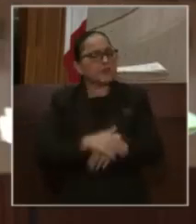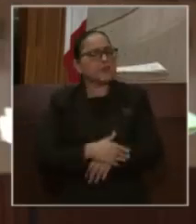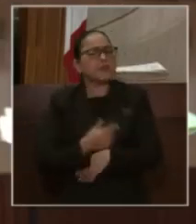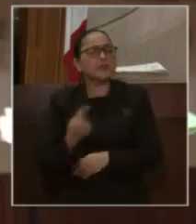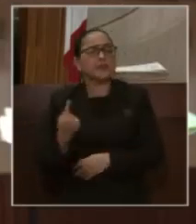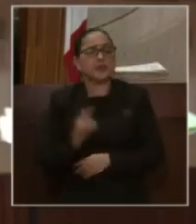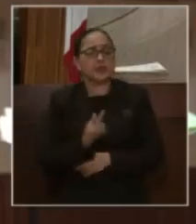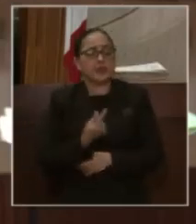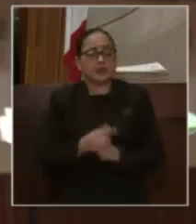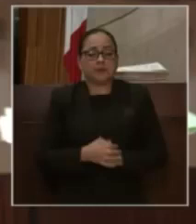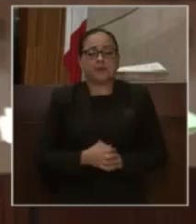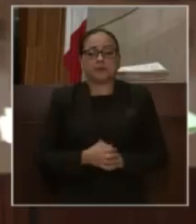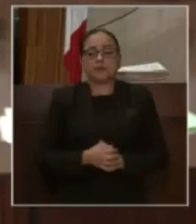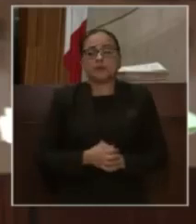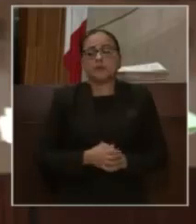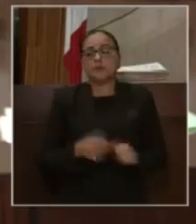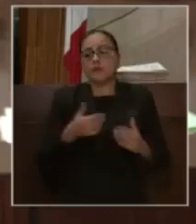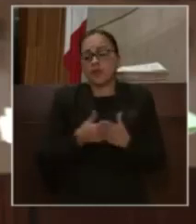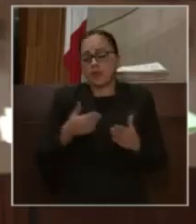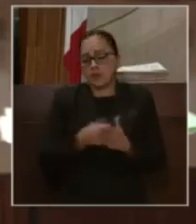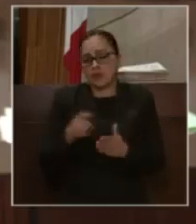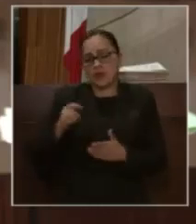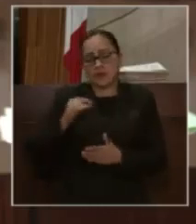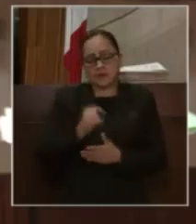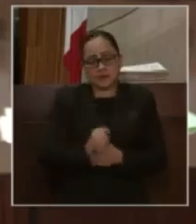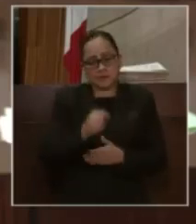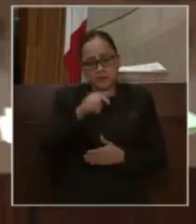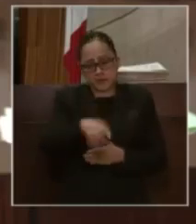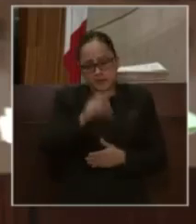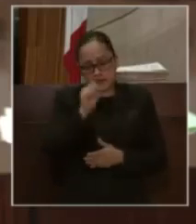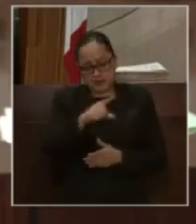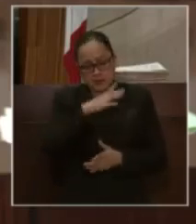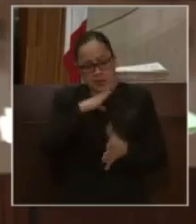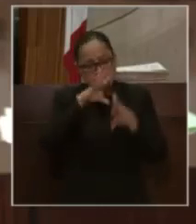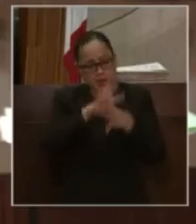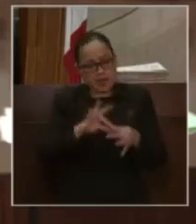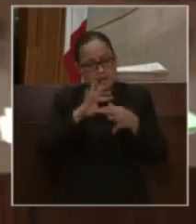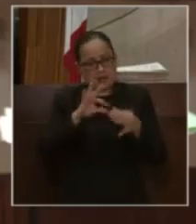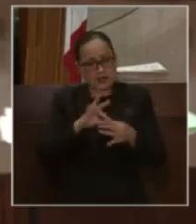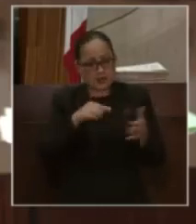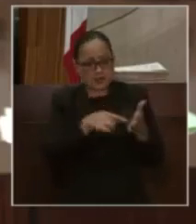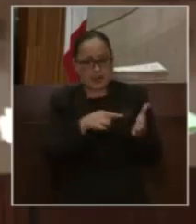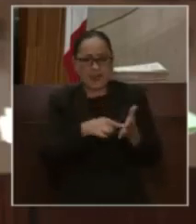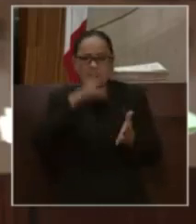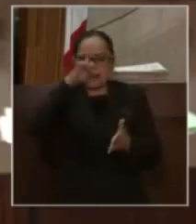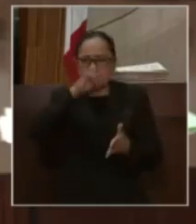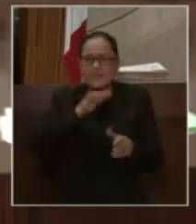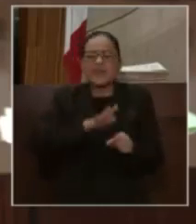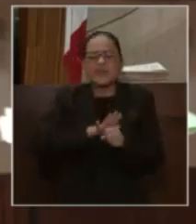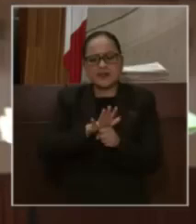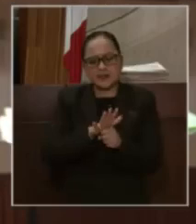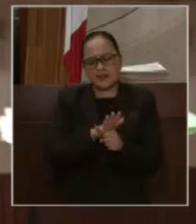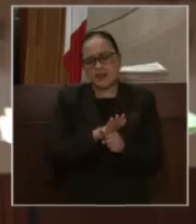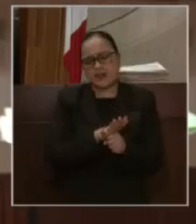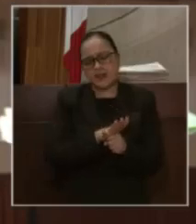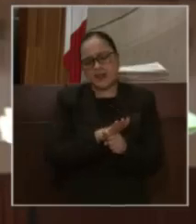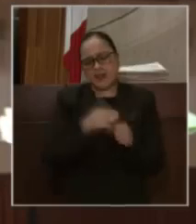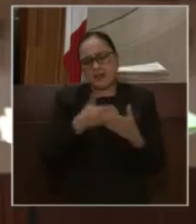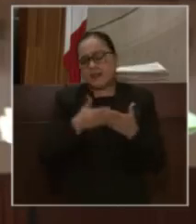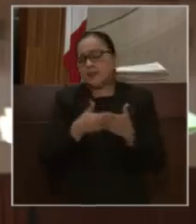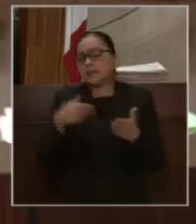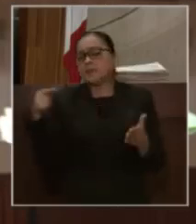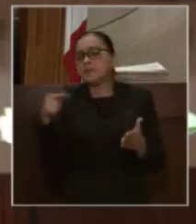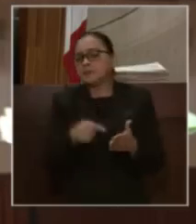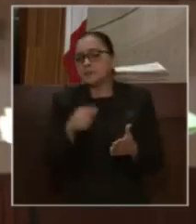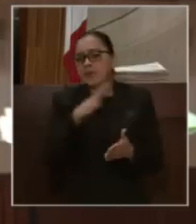cuestiones de las deficiencias en esta actuación que hemos podido señalar, pues tiene que ver con